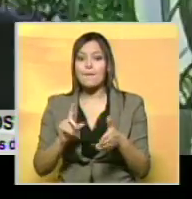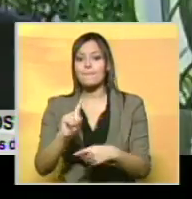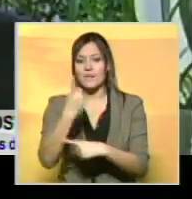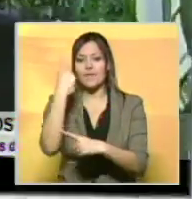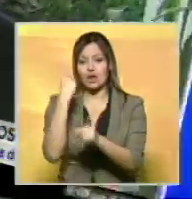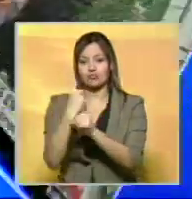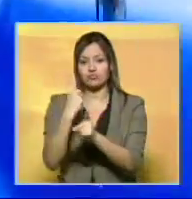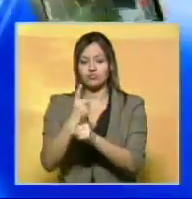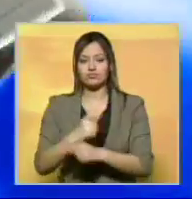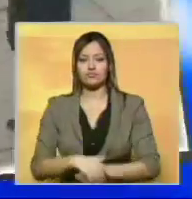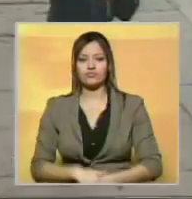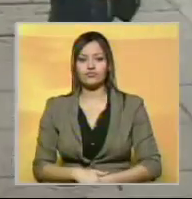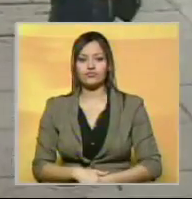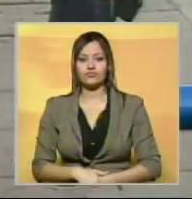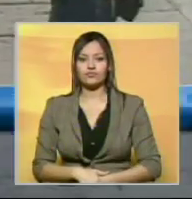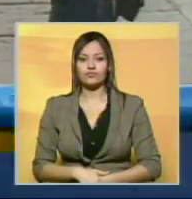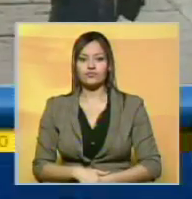vuelta.